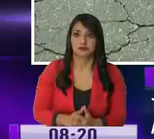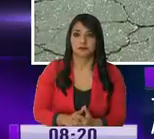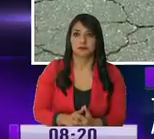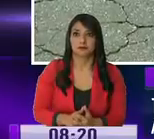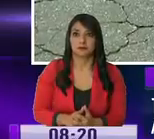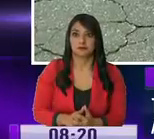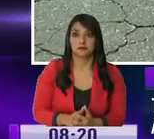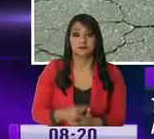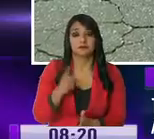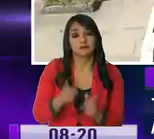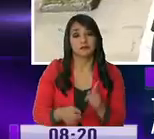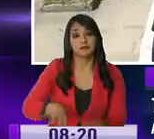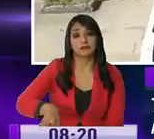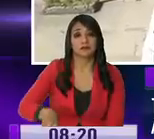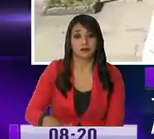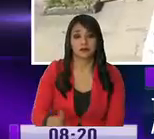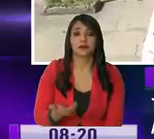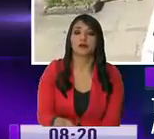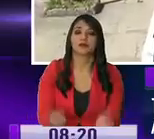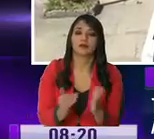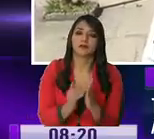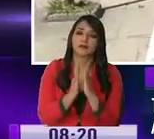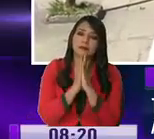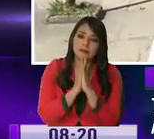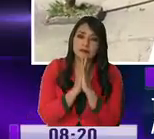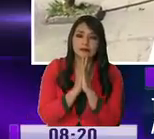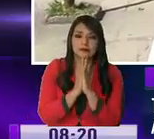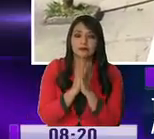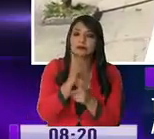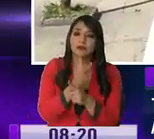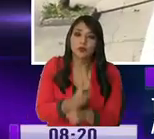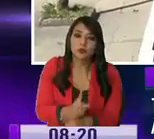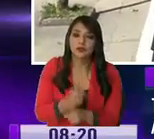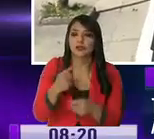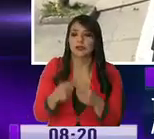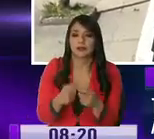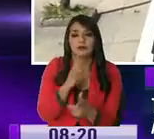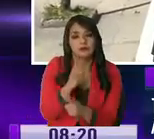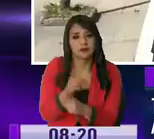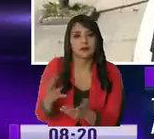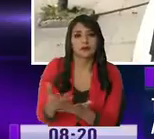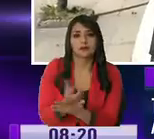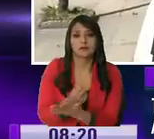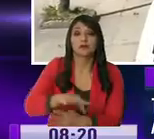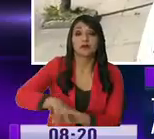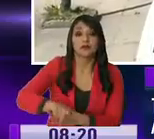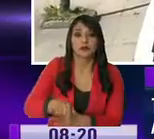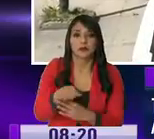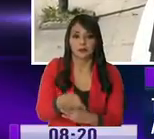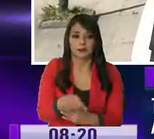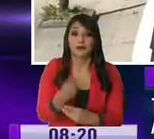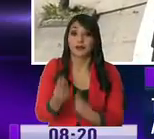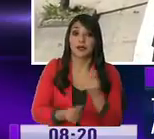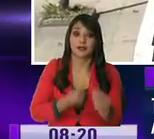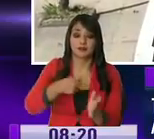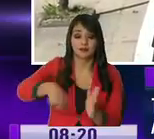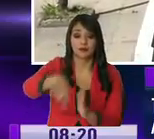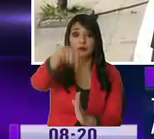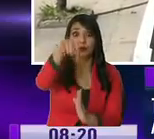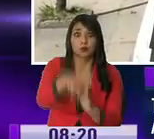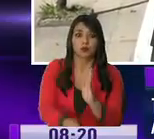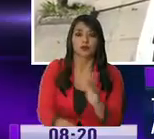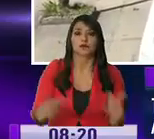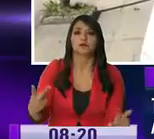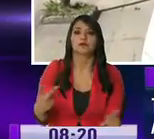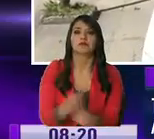pasa que se roban, ¿no? Volvemos al tema de no cuidar nuestra ciudad. Y claro, eso se vuelve un hueco o se vuelve